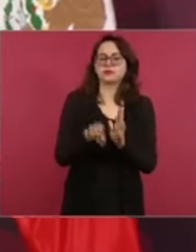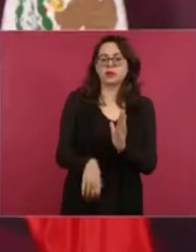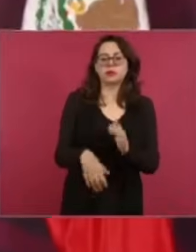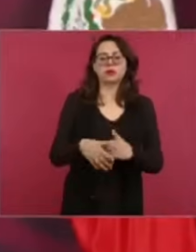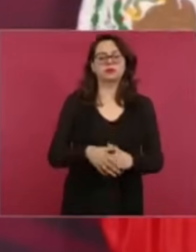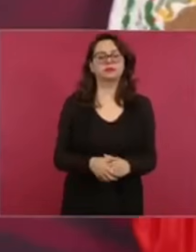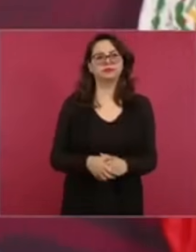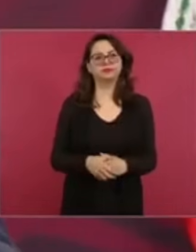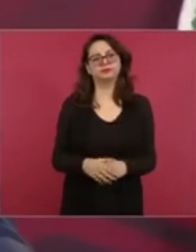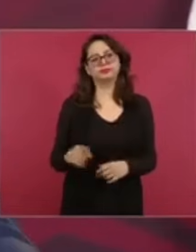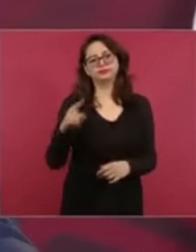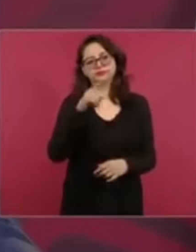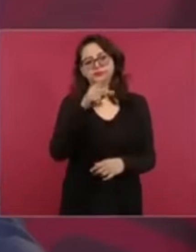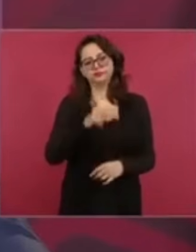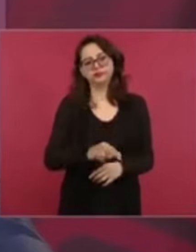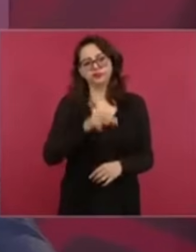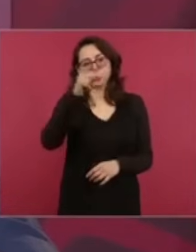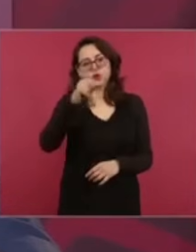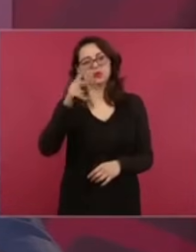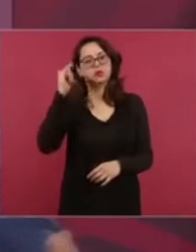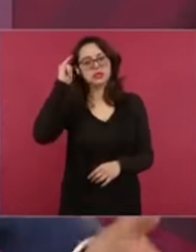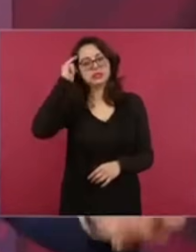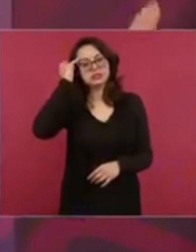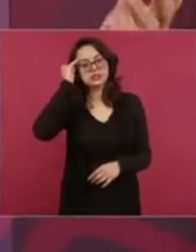Yaquis eh